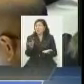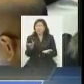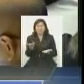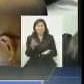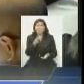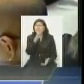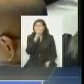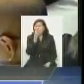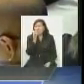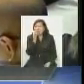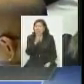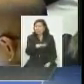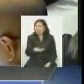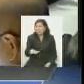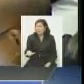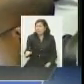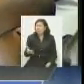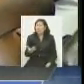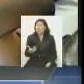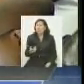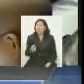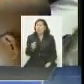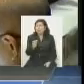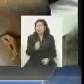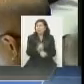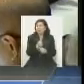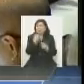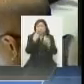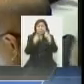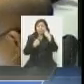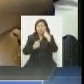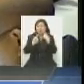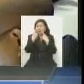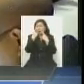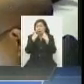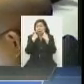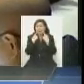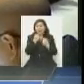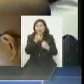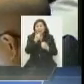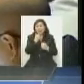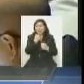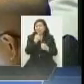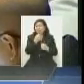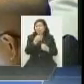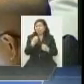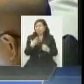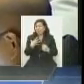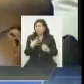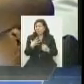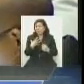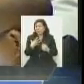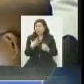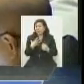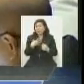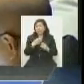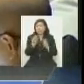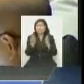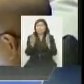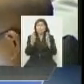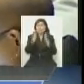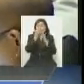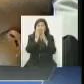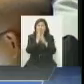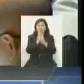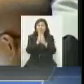Son mujeres, son niños, son trabajadores que están llorando. Es más, ayer nos comunicaron que en la pared que divide el mercado